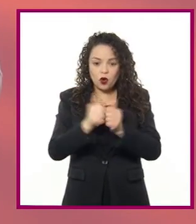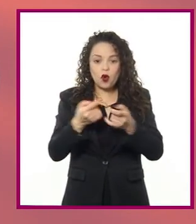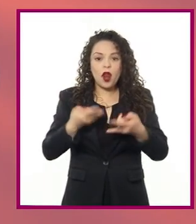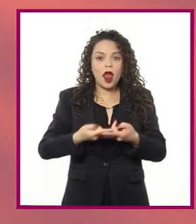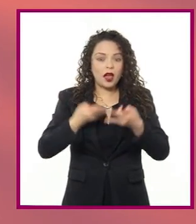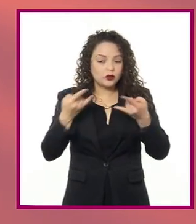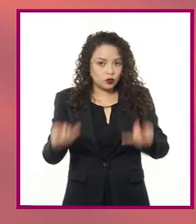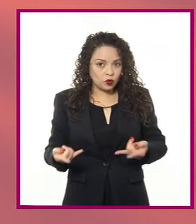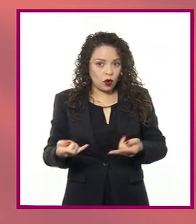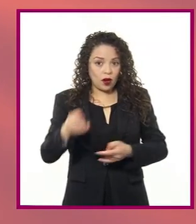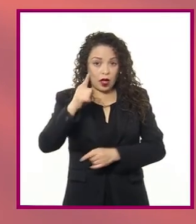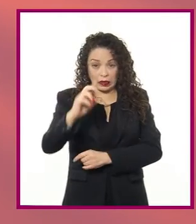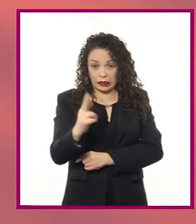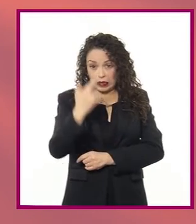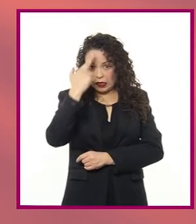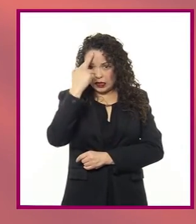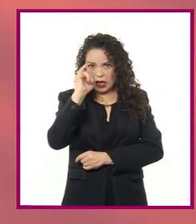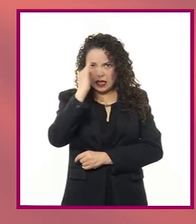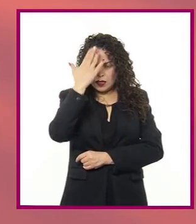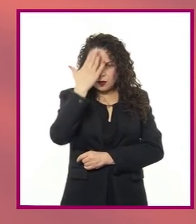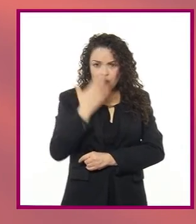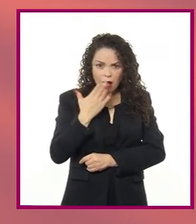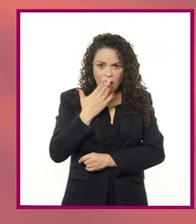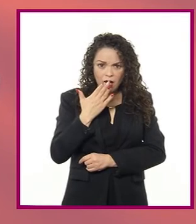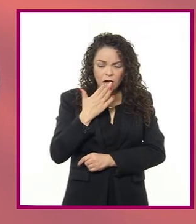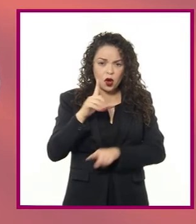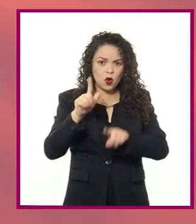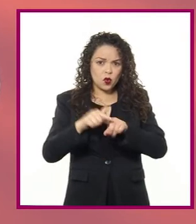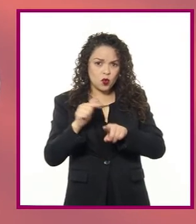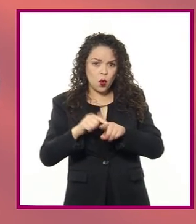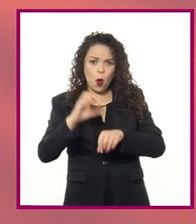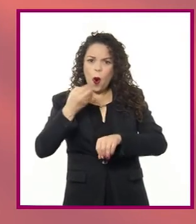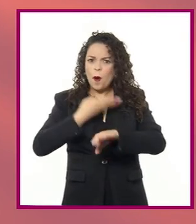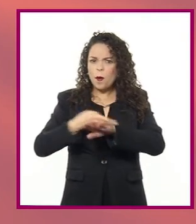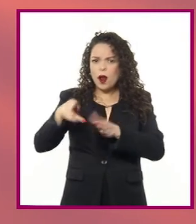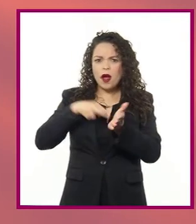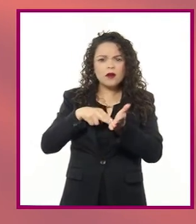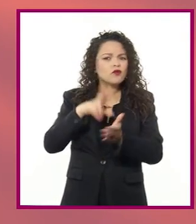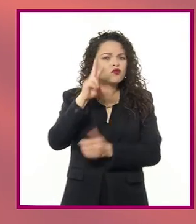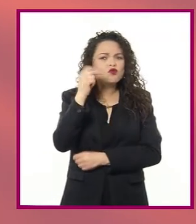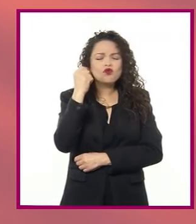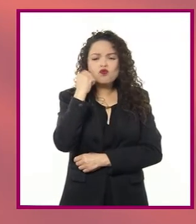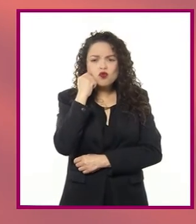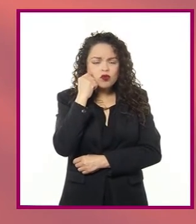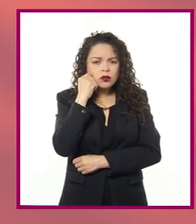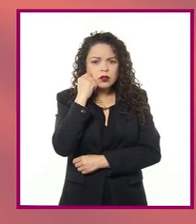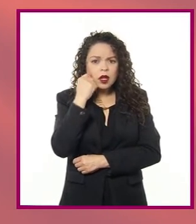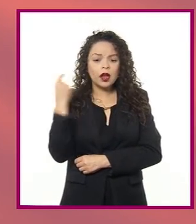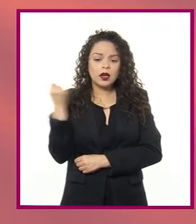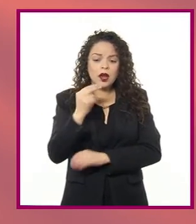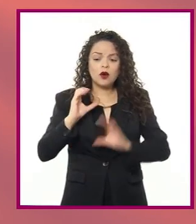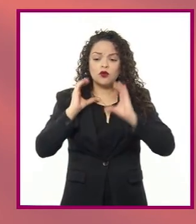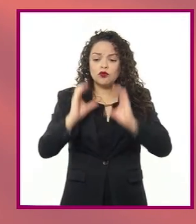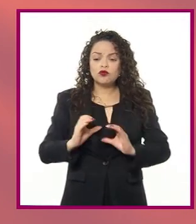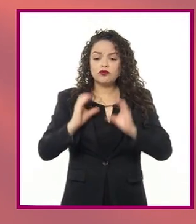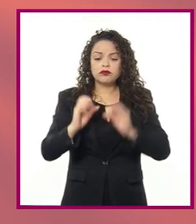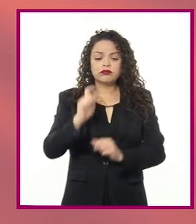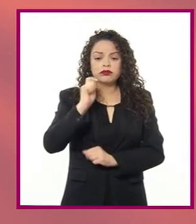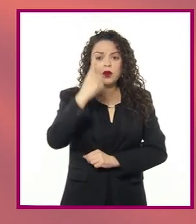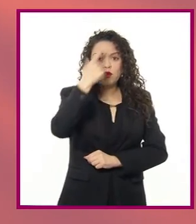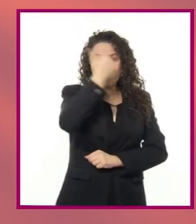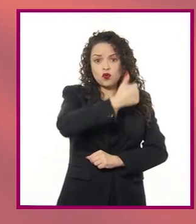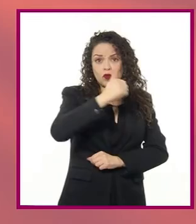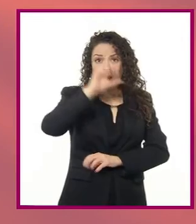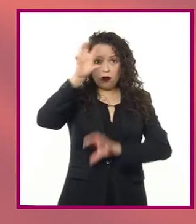Recuerden que no importa que las imágenes sean a color o en blanco y negro. Debemos cuidar que cada escenario tenga